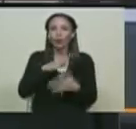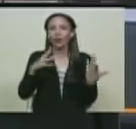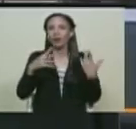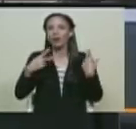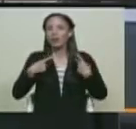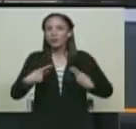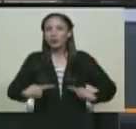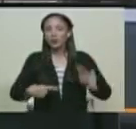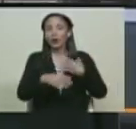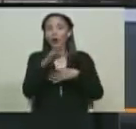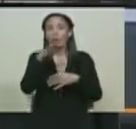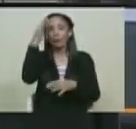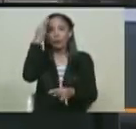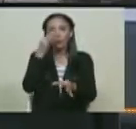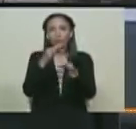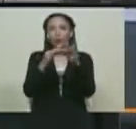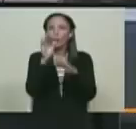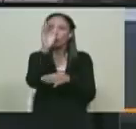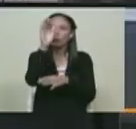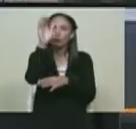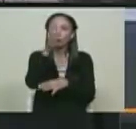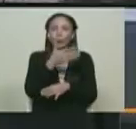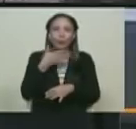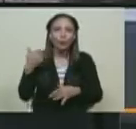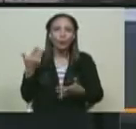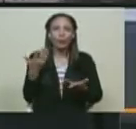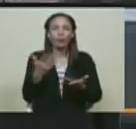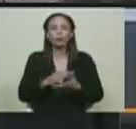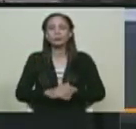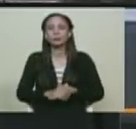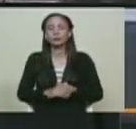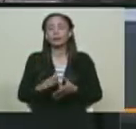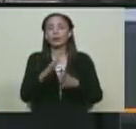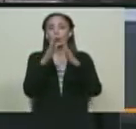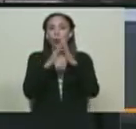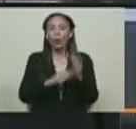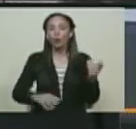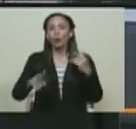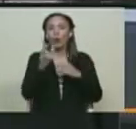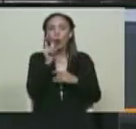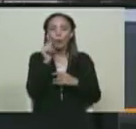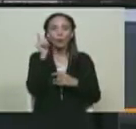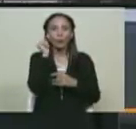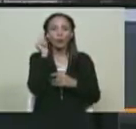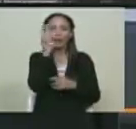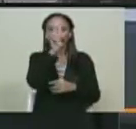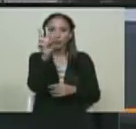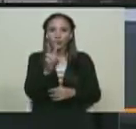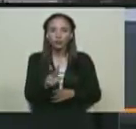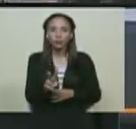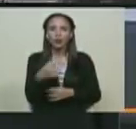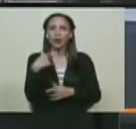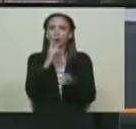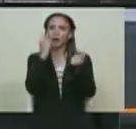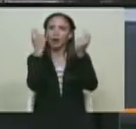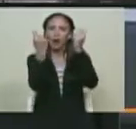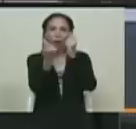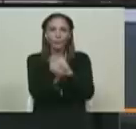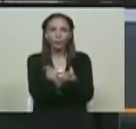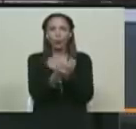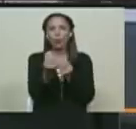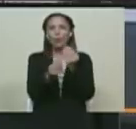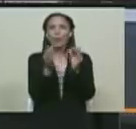fe en el futuro de Venezuela, su fe en los venezolanos, en las venezolanas. Renovar los métodos de